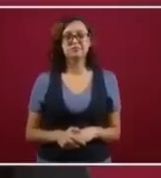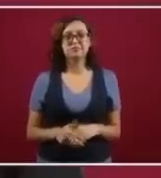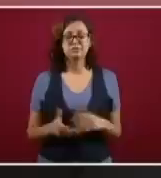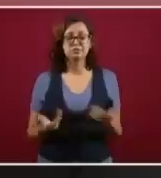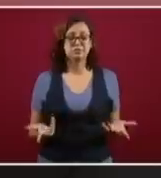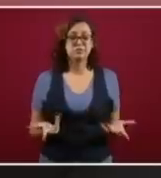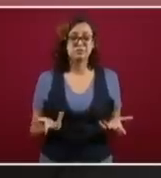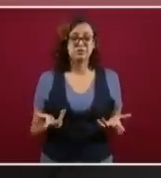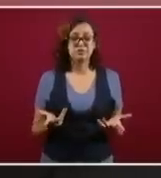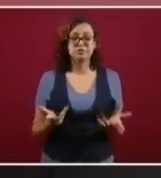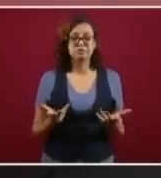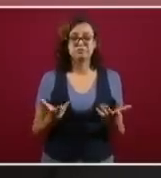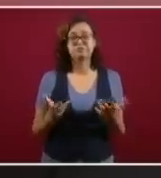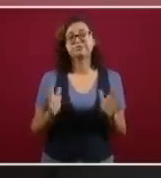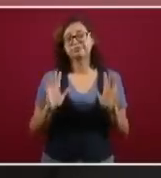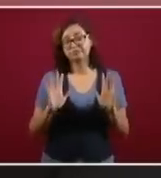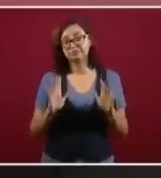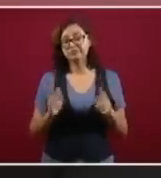ciudadanos vestidos de blanco